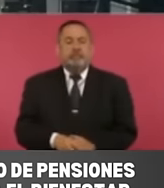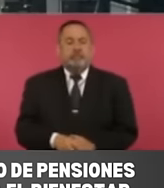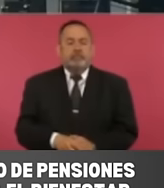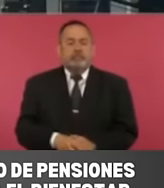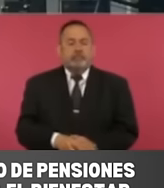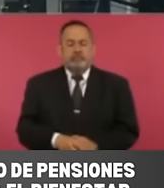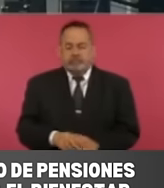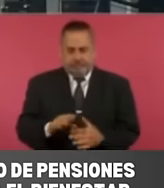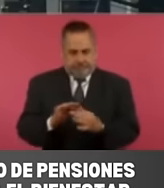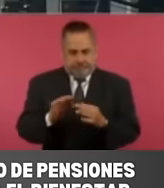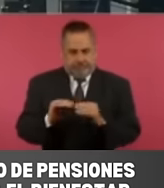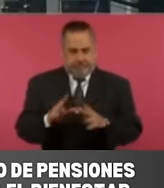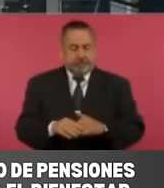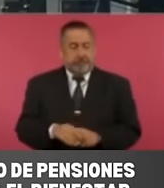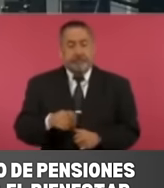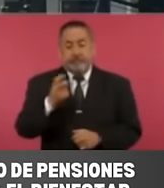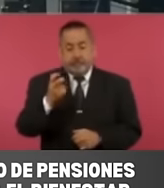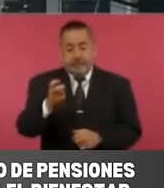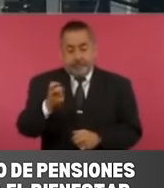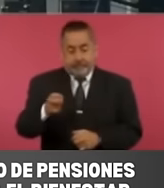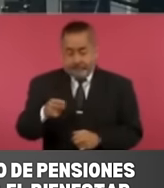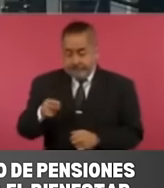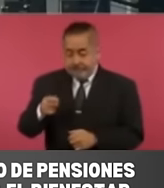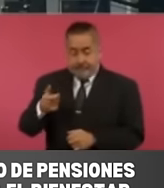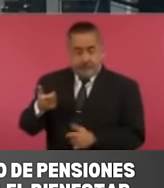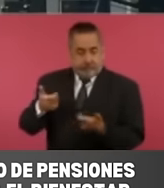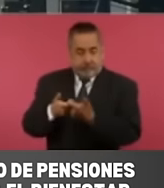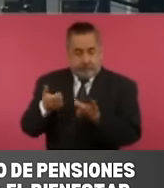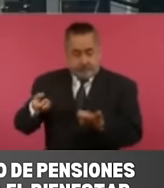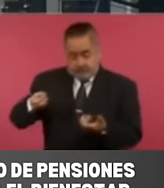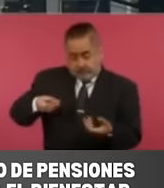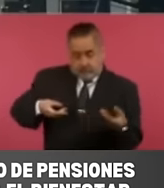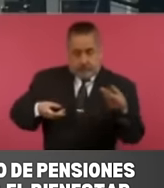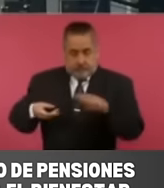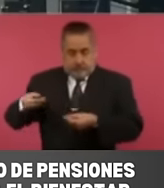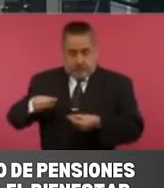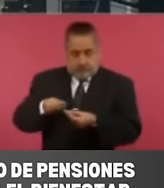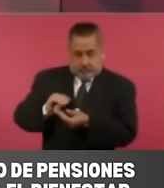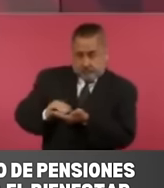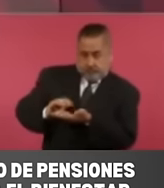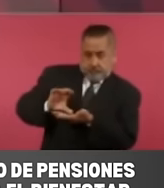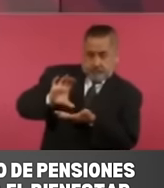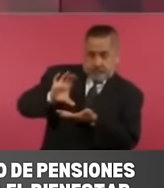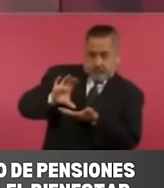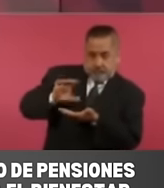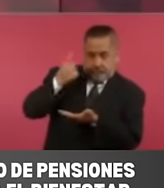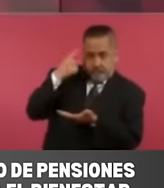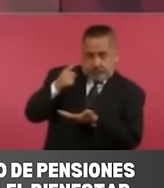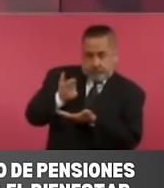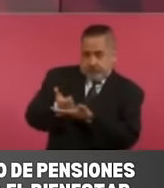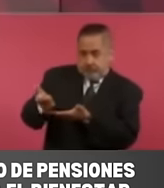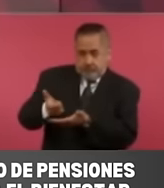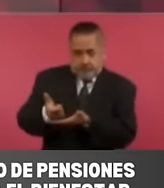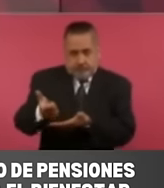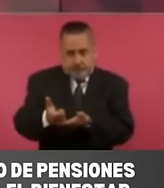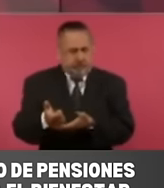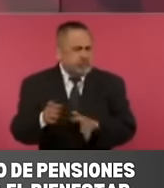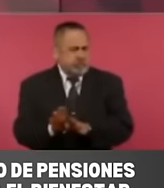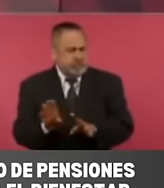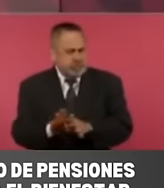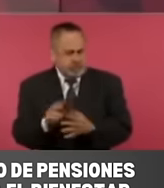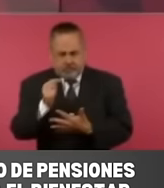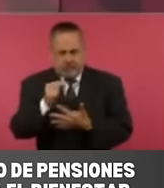lo explicaba. Ese fondo tiene varias fuentes de financiamiento.